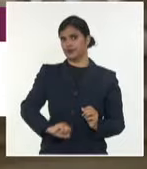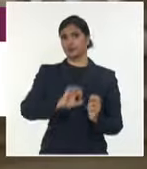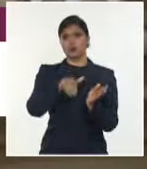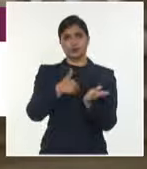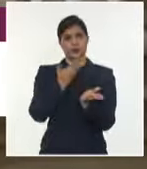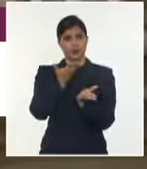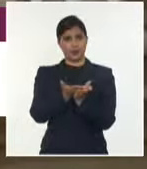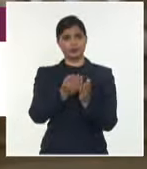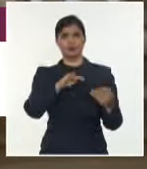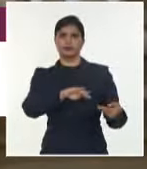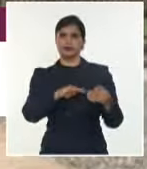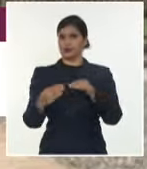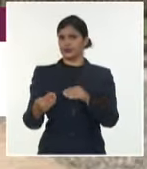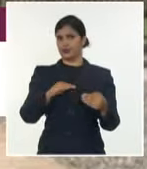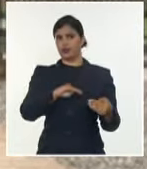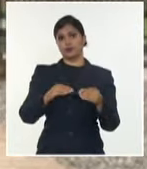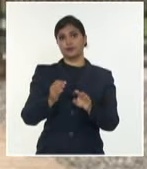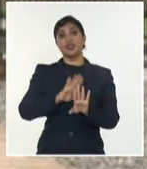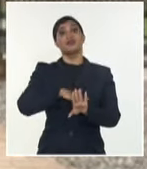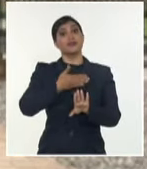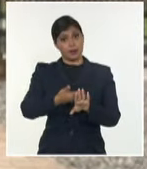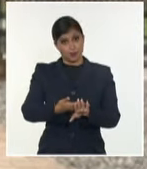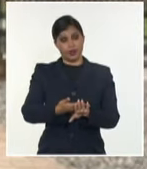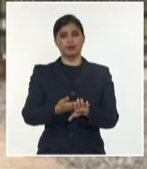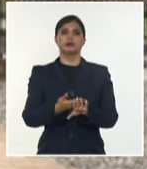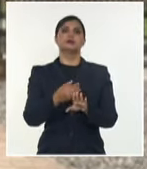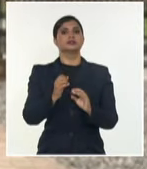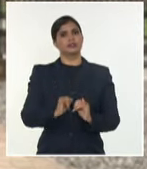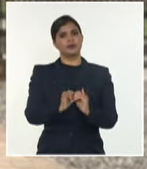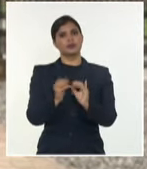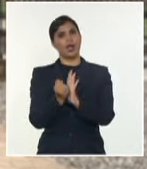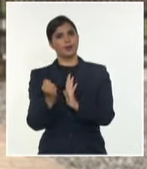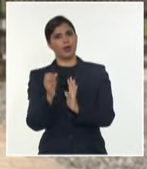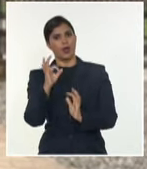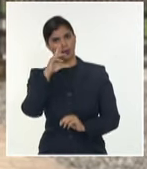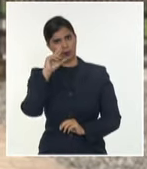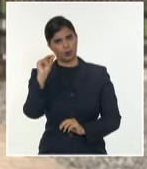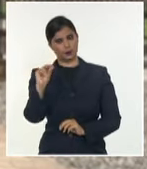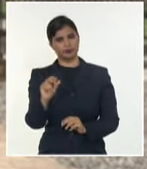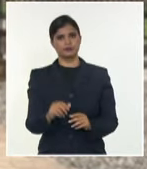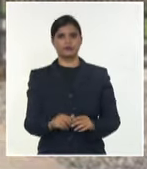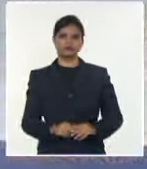a conciliación y luego a sanción presidencial para convertirse en ley.